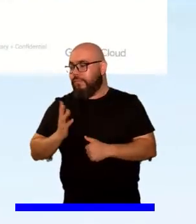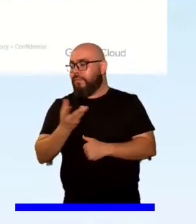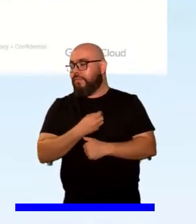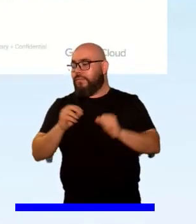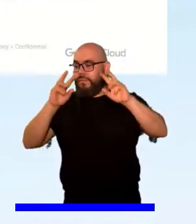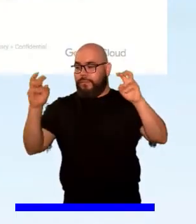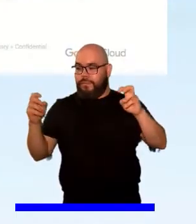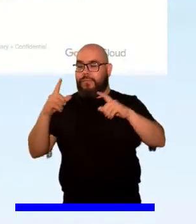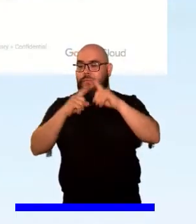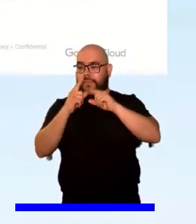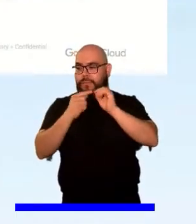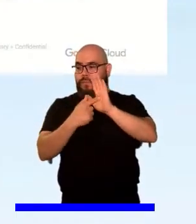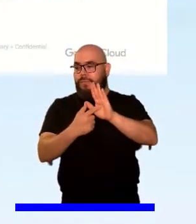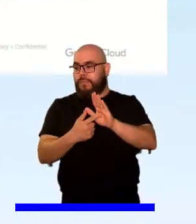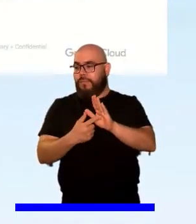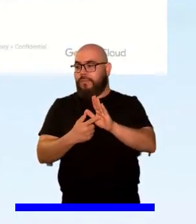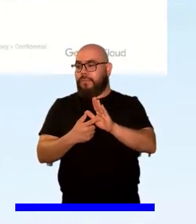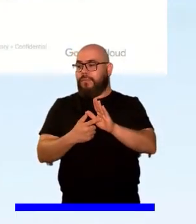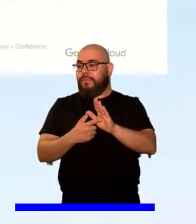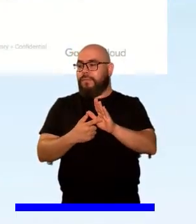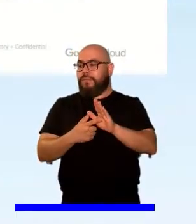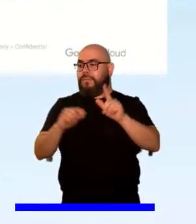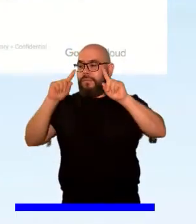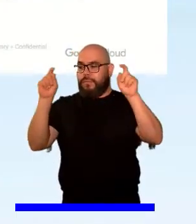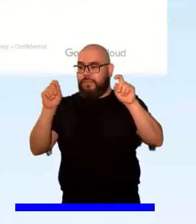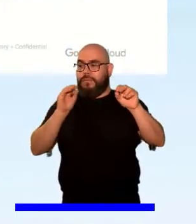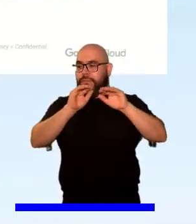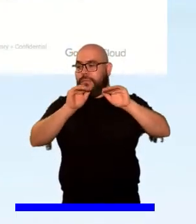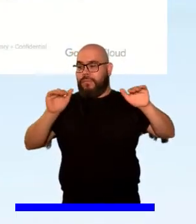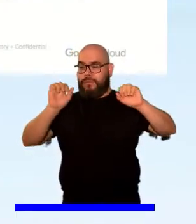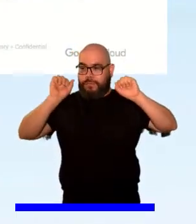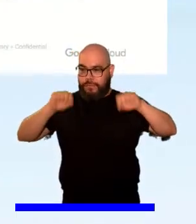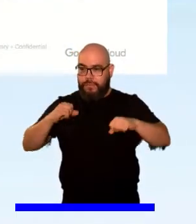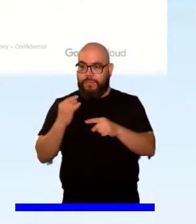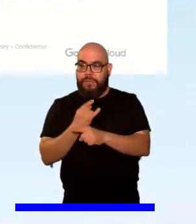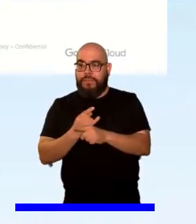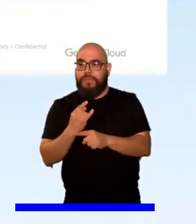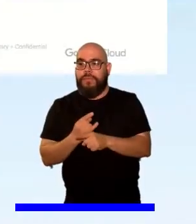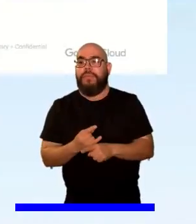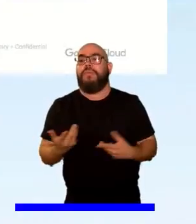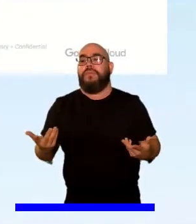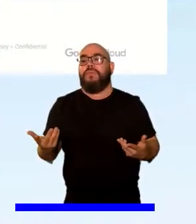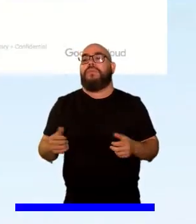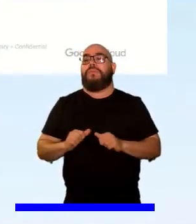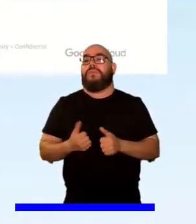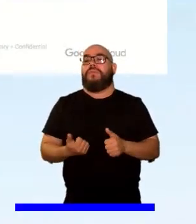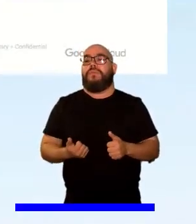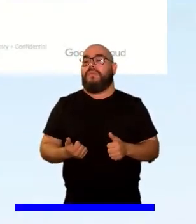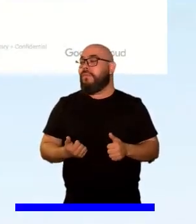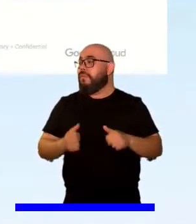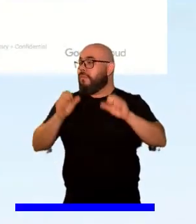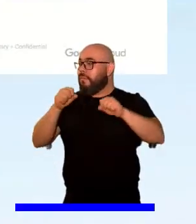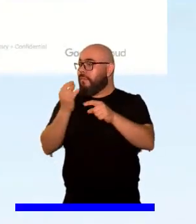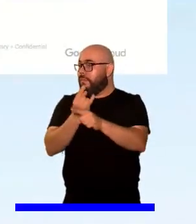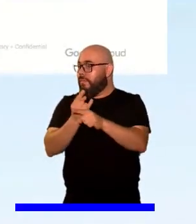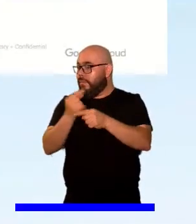o bueno, nuestra familia de modelos de IA generativa que ustedes pueden utilizar si ingresan a gemini.google.com. Pero la